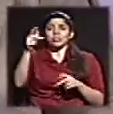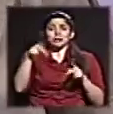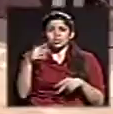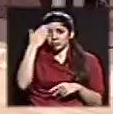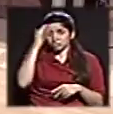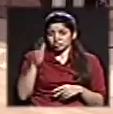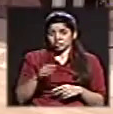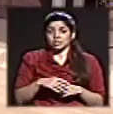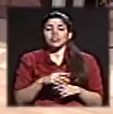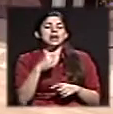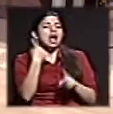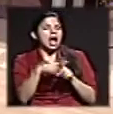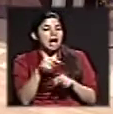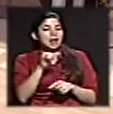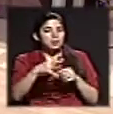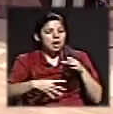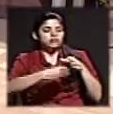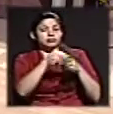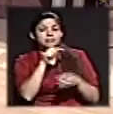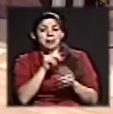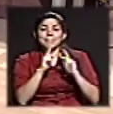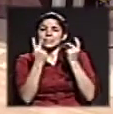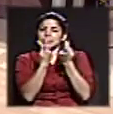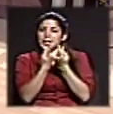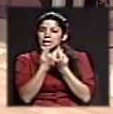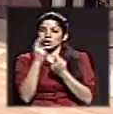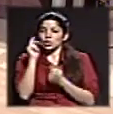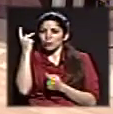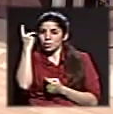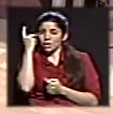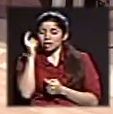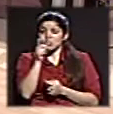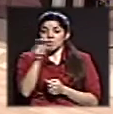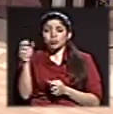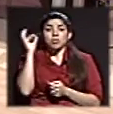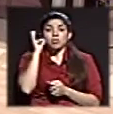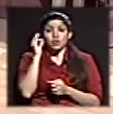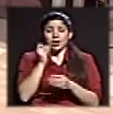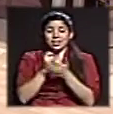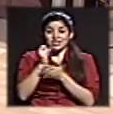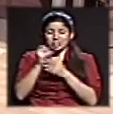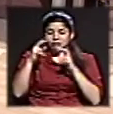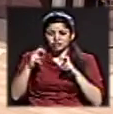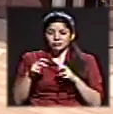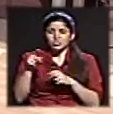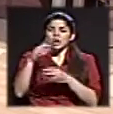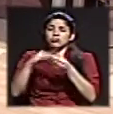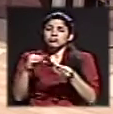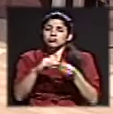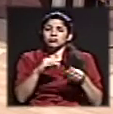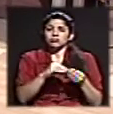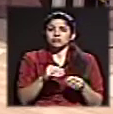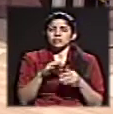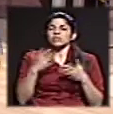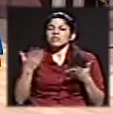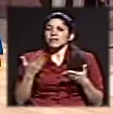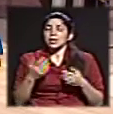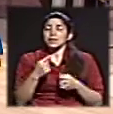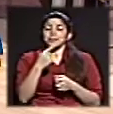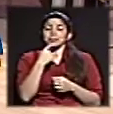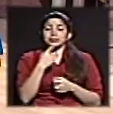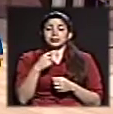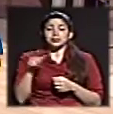que además desde los partidos políticos, las mujeres en la investigación nos mencionaban cosas como estas. O sea,